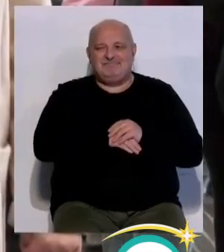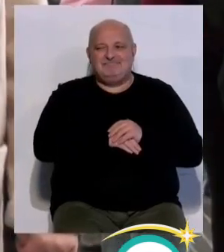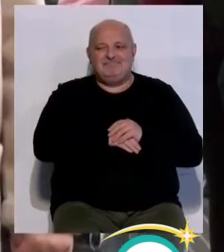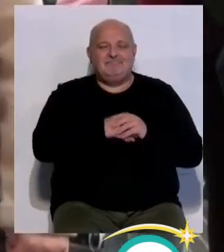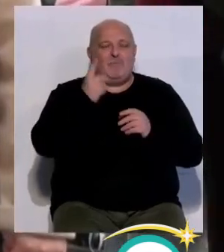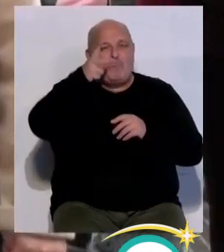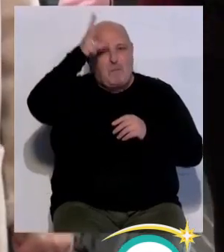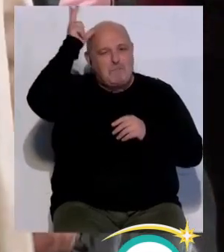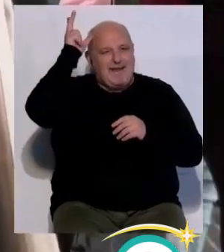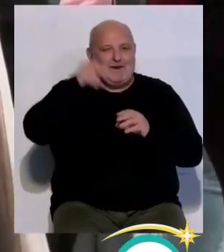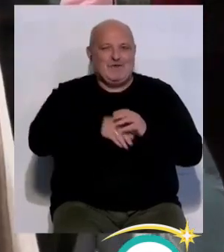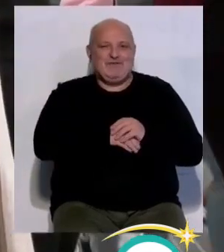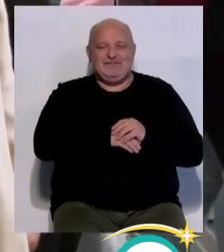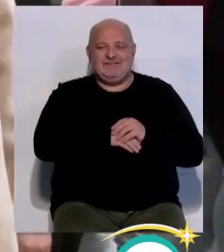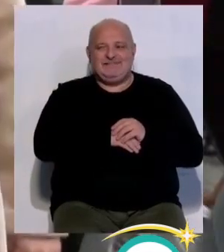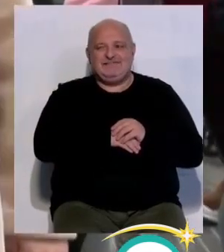un bombero,